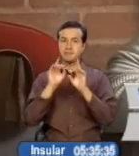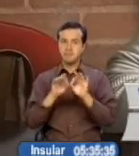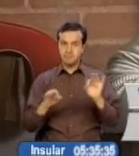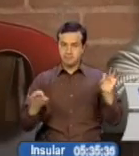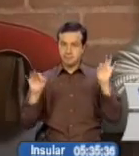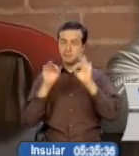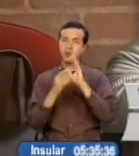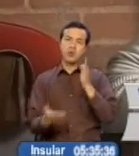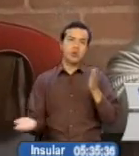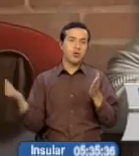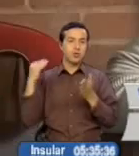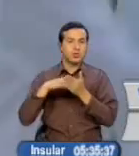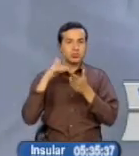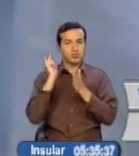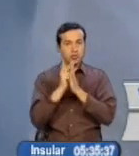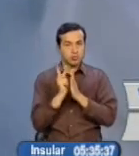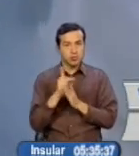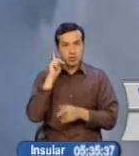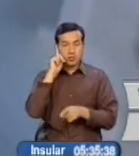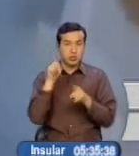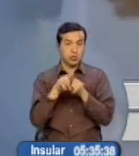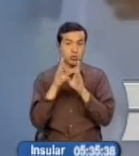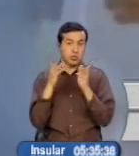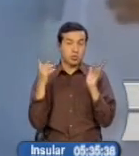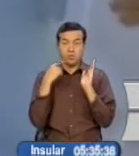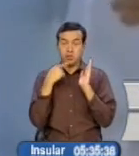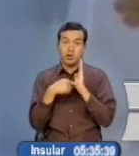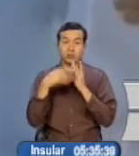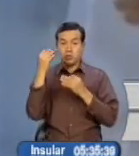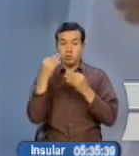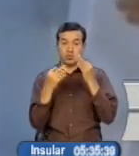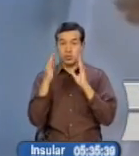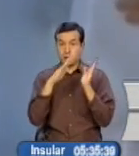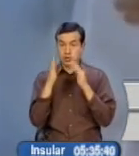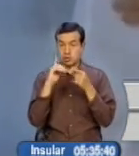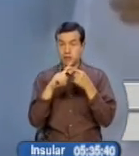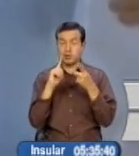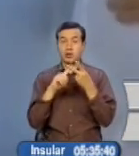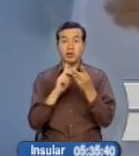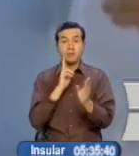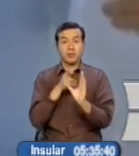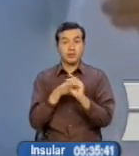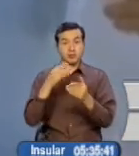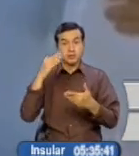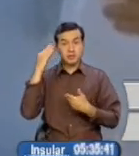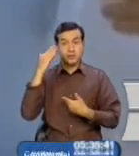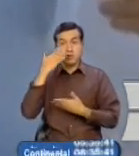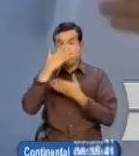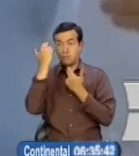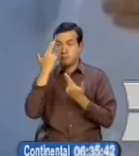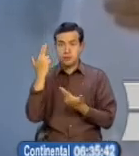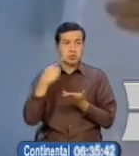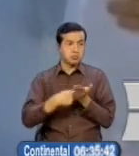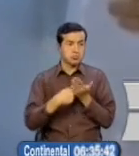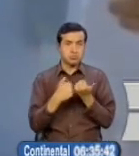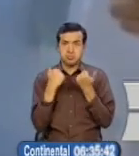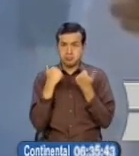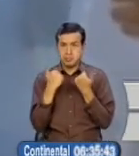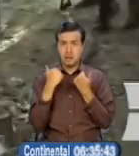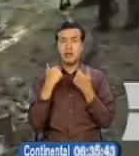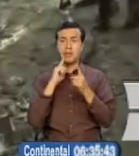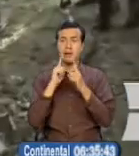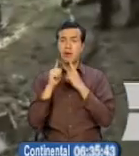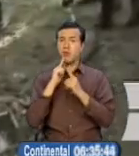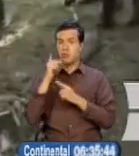revisar nuevamente los puntos en desacuerdo. Aunque para ella temas como la justicia transicional y la participación política de las FARC fueron bien abordados en los diálogos en